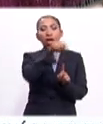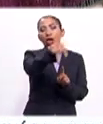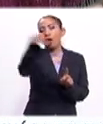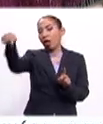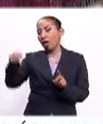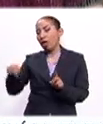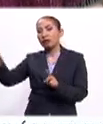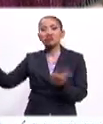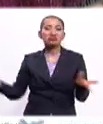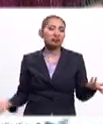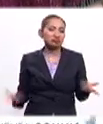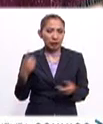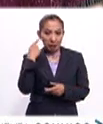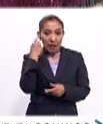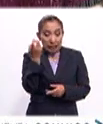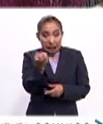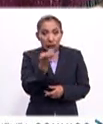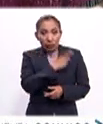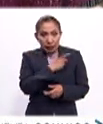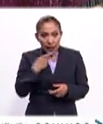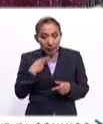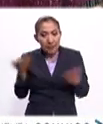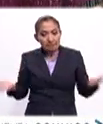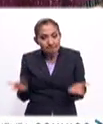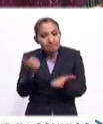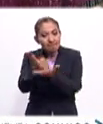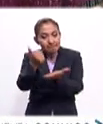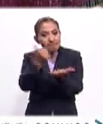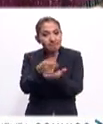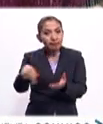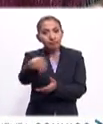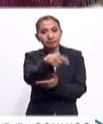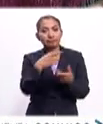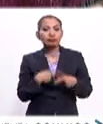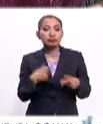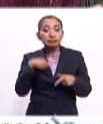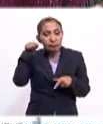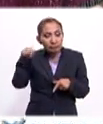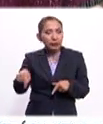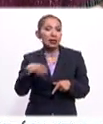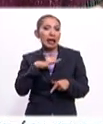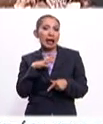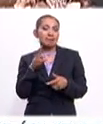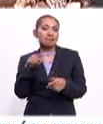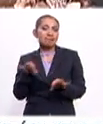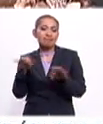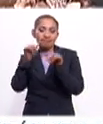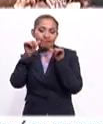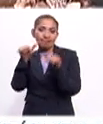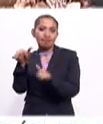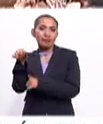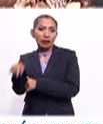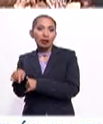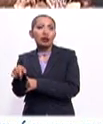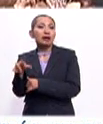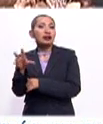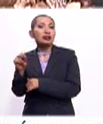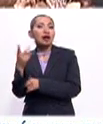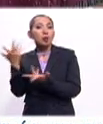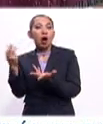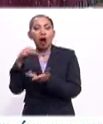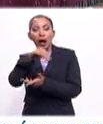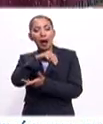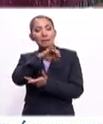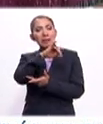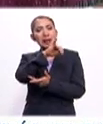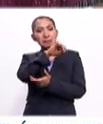es algo que tiene que propiciarse muchísimo, ¿no? Porque ahí estaría la clave. De la milpa